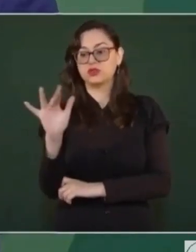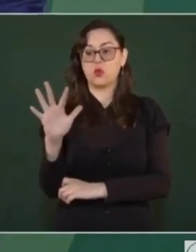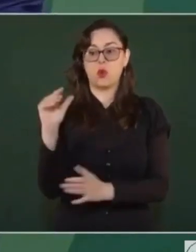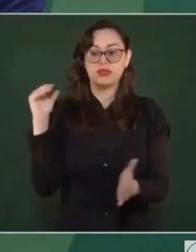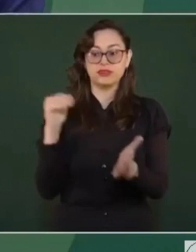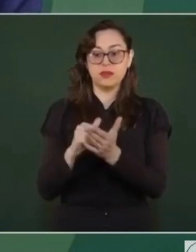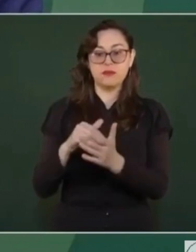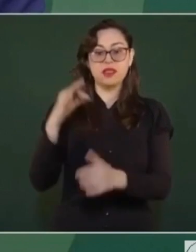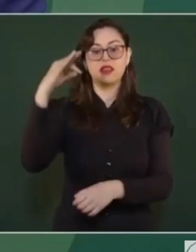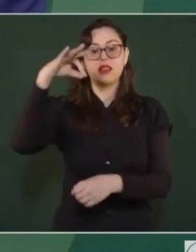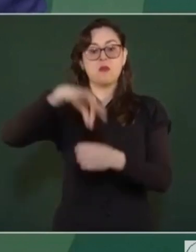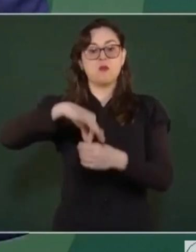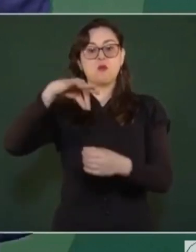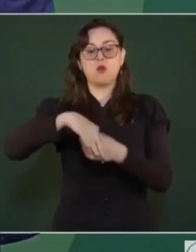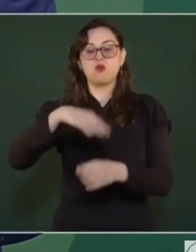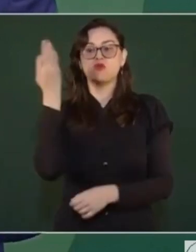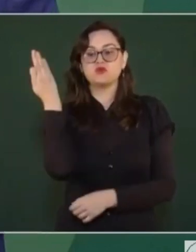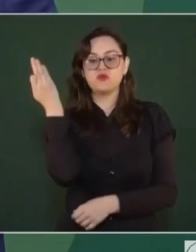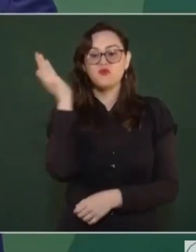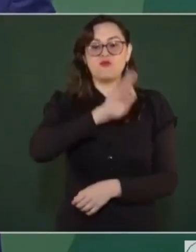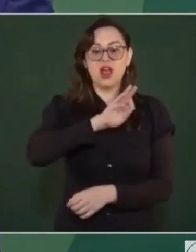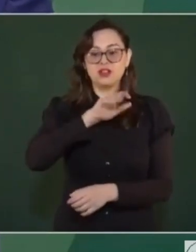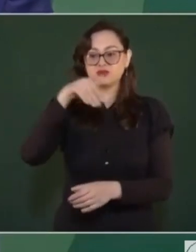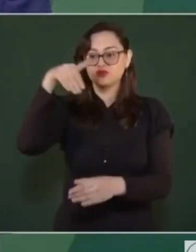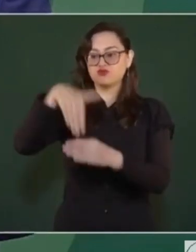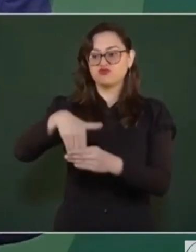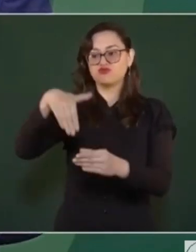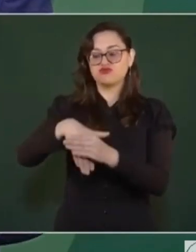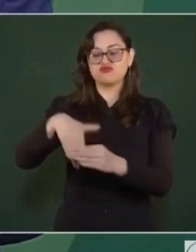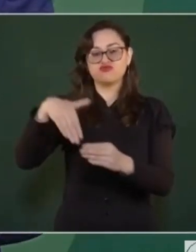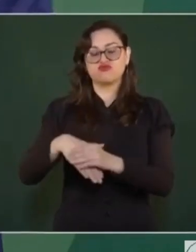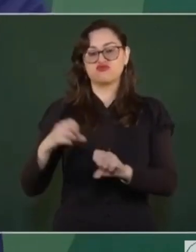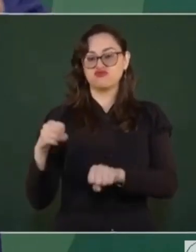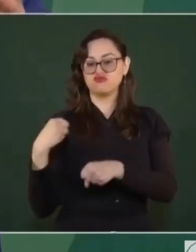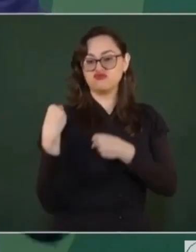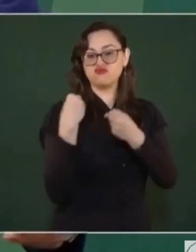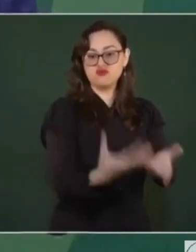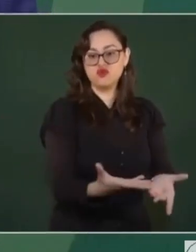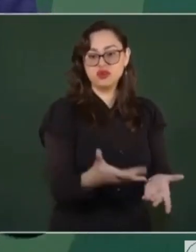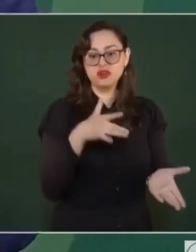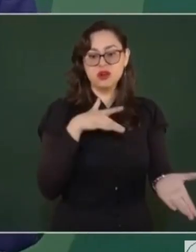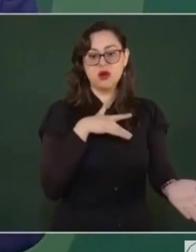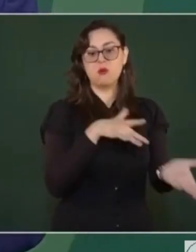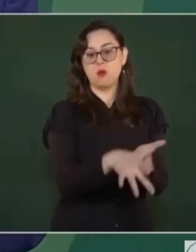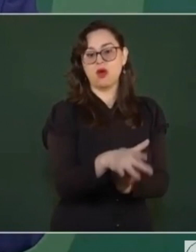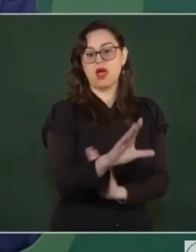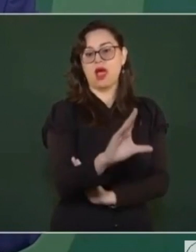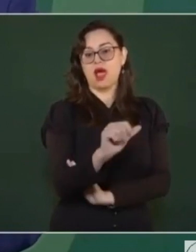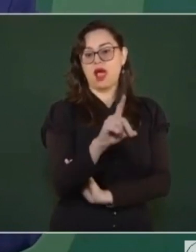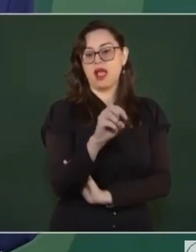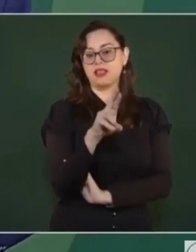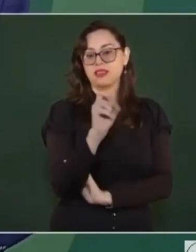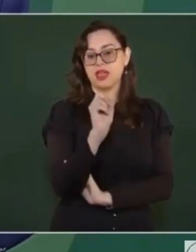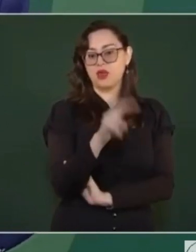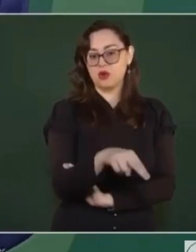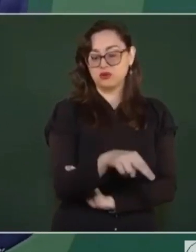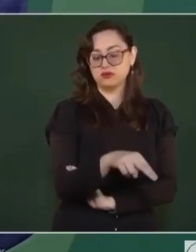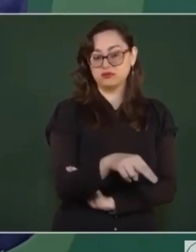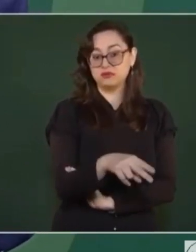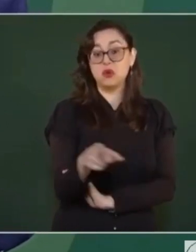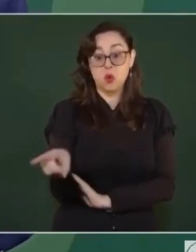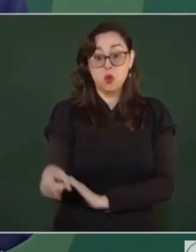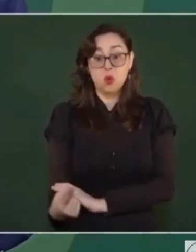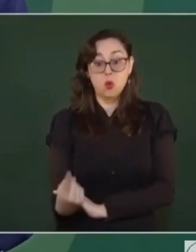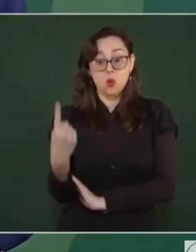se prueba que no ganó. Pero no solo fue eso, en Nuevo León,